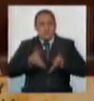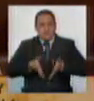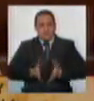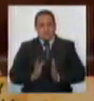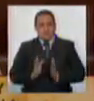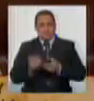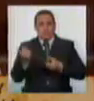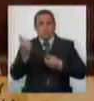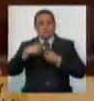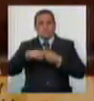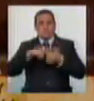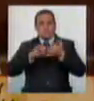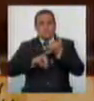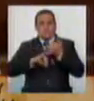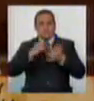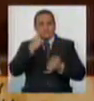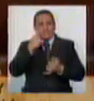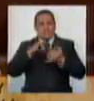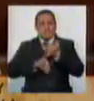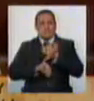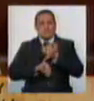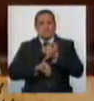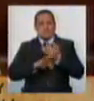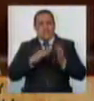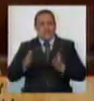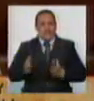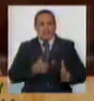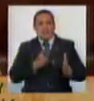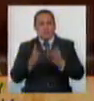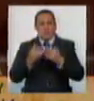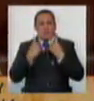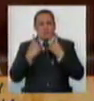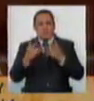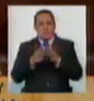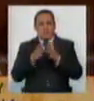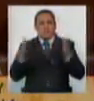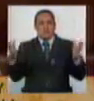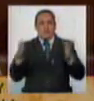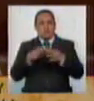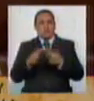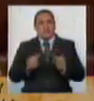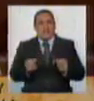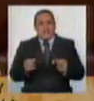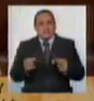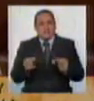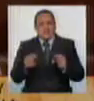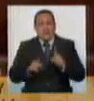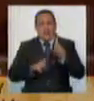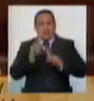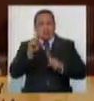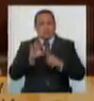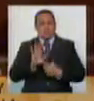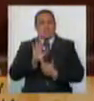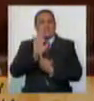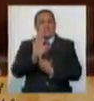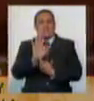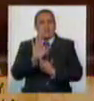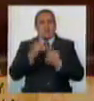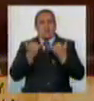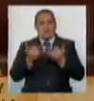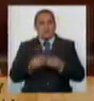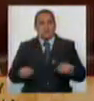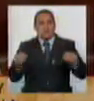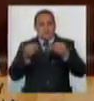nacimiento. El camino a la cobertura oncológica universal representa